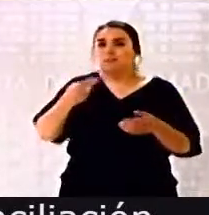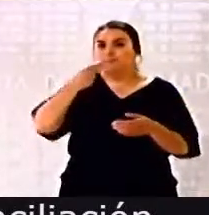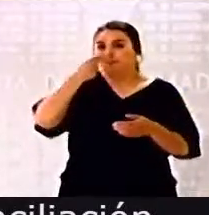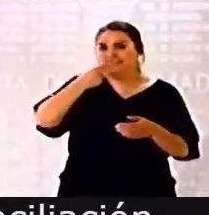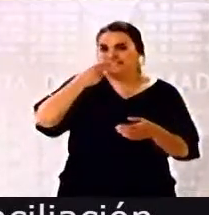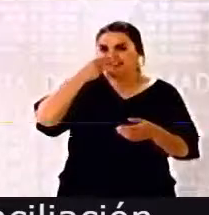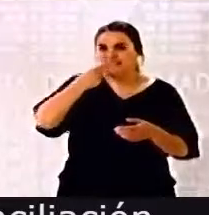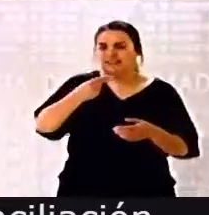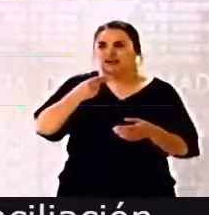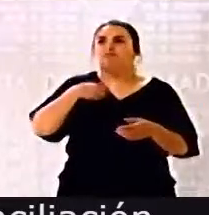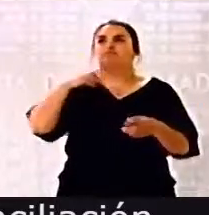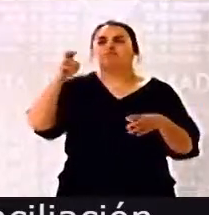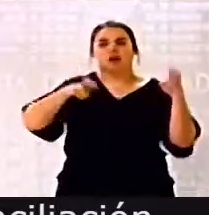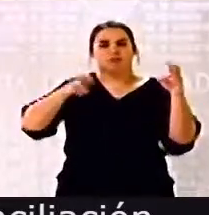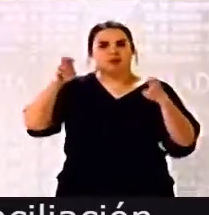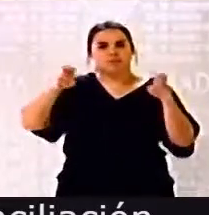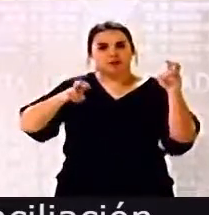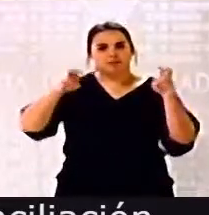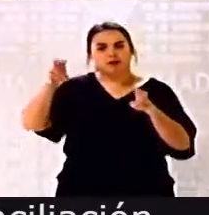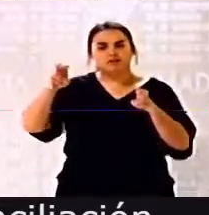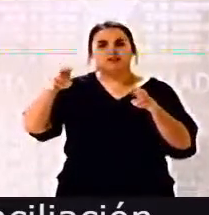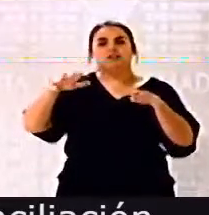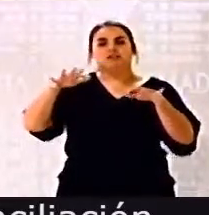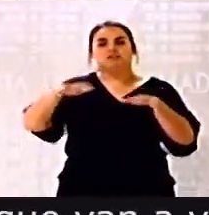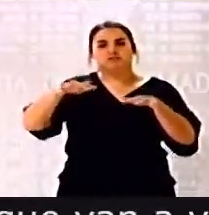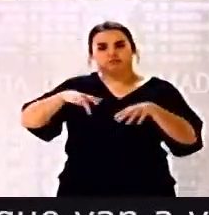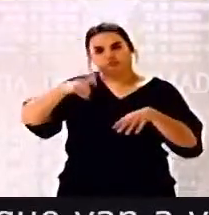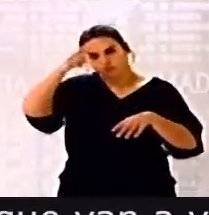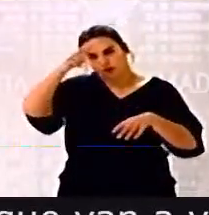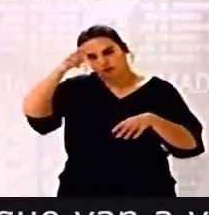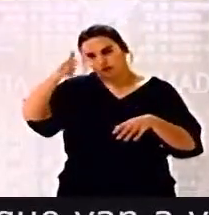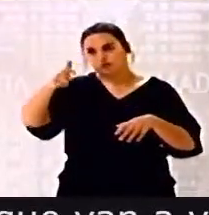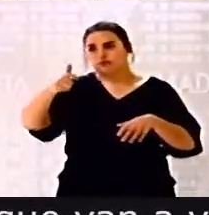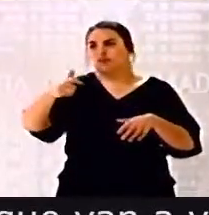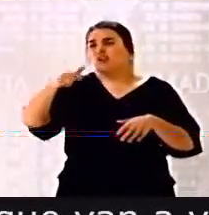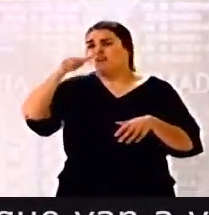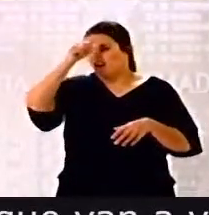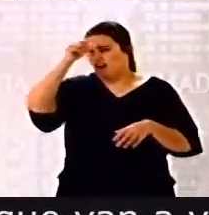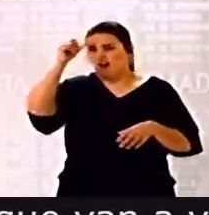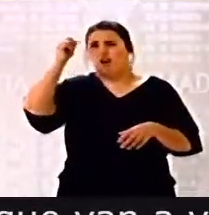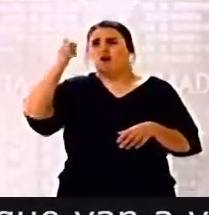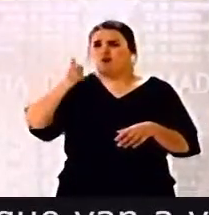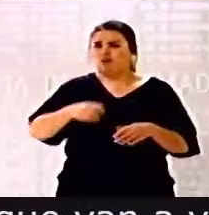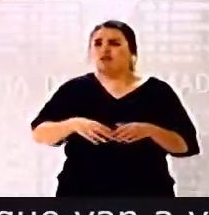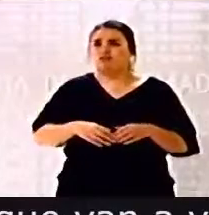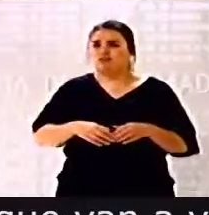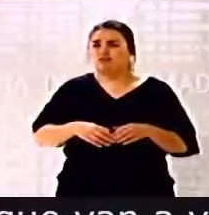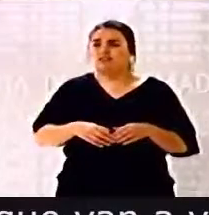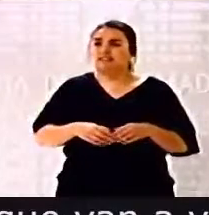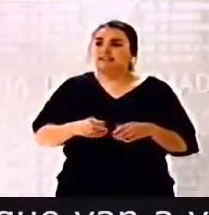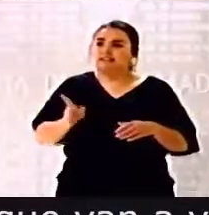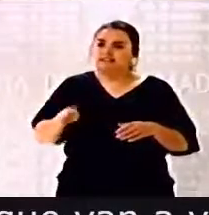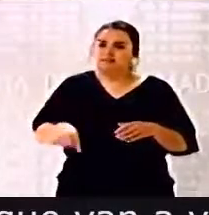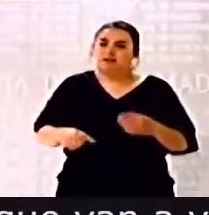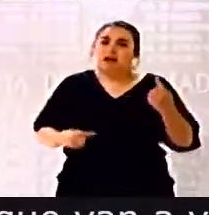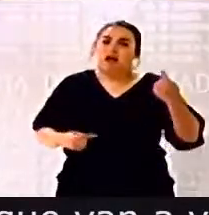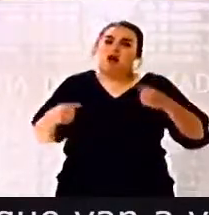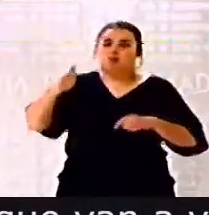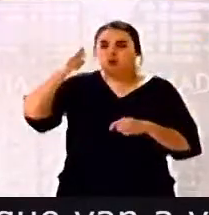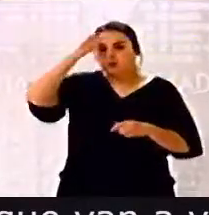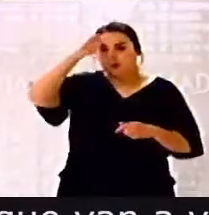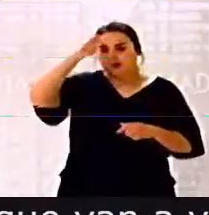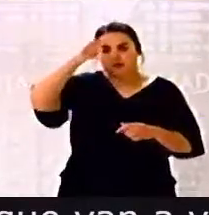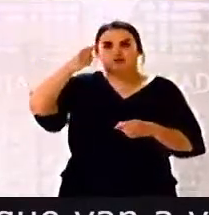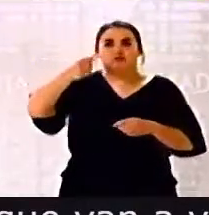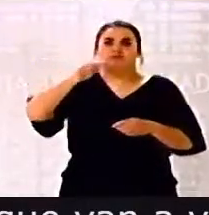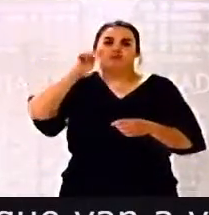visitantes que van a venir, que van a estar en nuestras poblaciones con mucho calor y que en algunos pueblos lo único